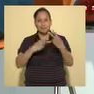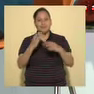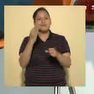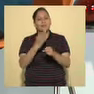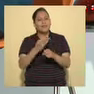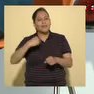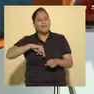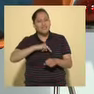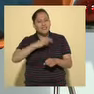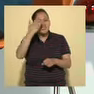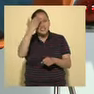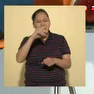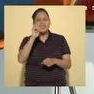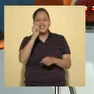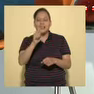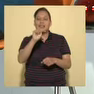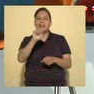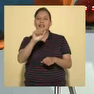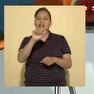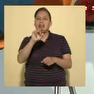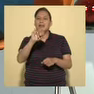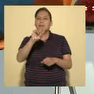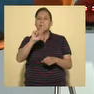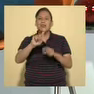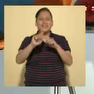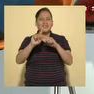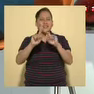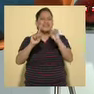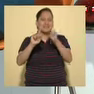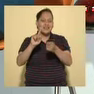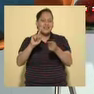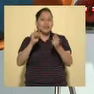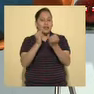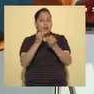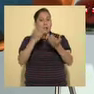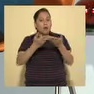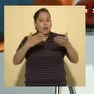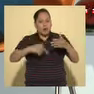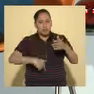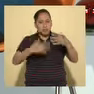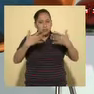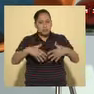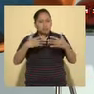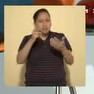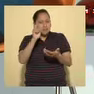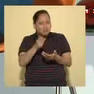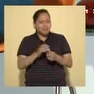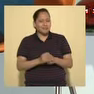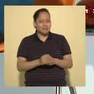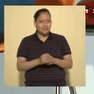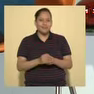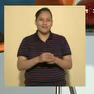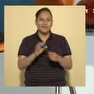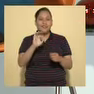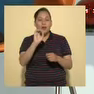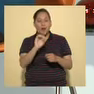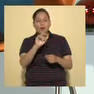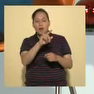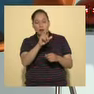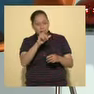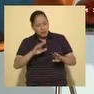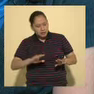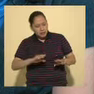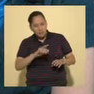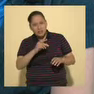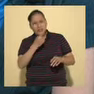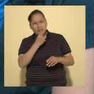a saber qué es el tamiz y para qué es el tamiz metabólico. Suena. Qué importante. ¿Qué es el tamiz metabólico o perfil